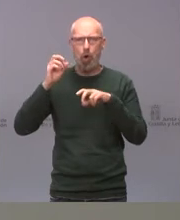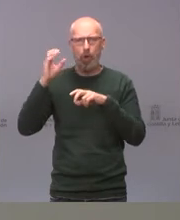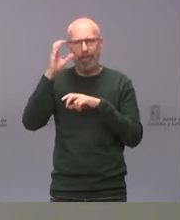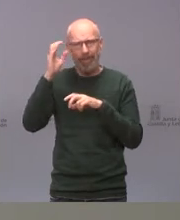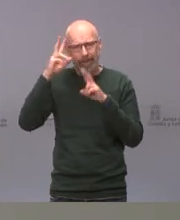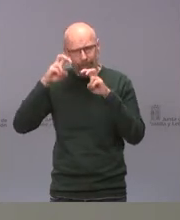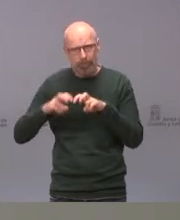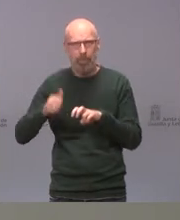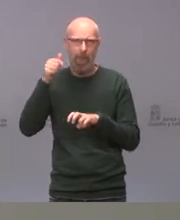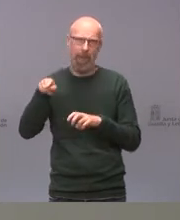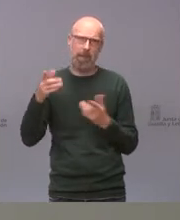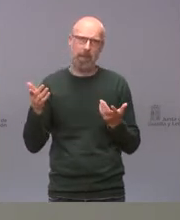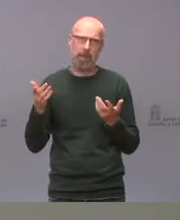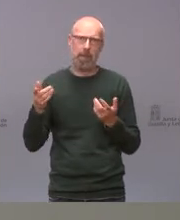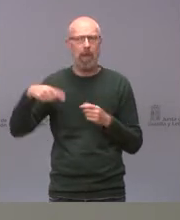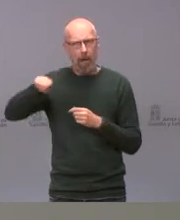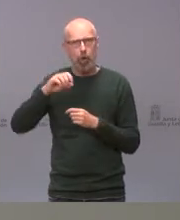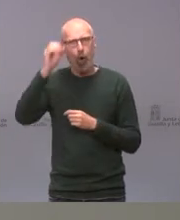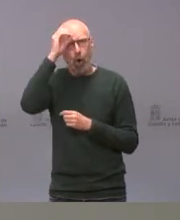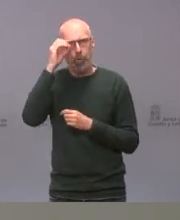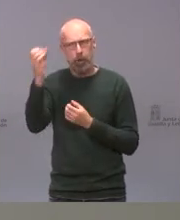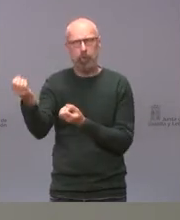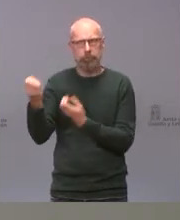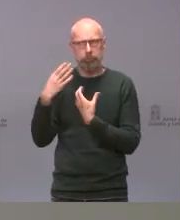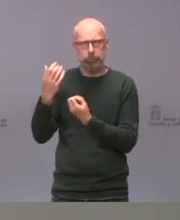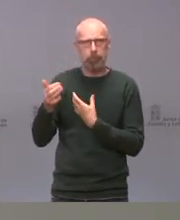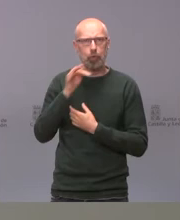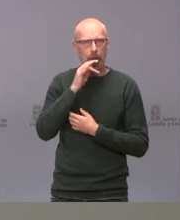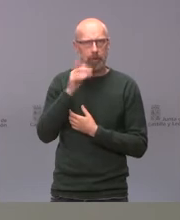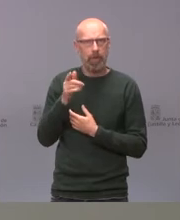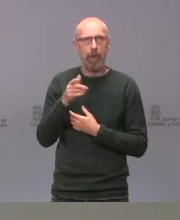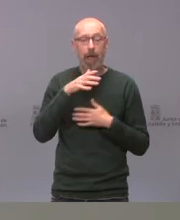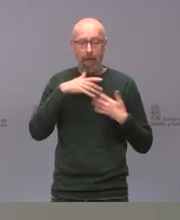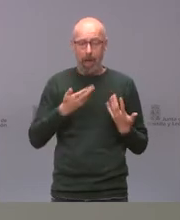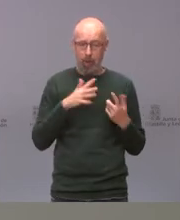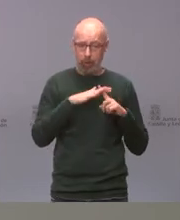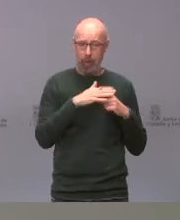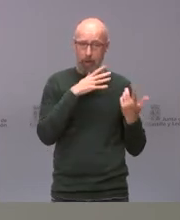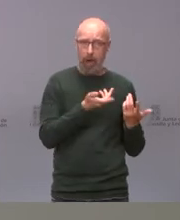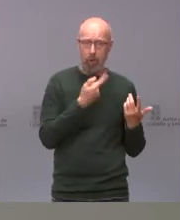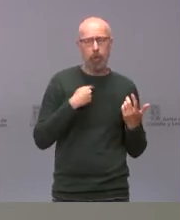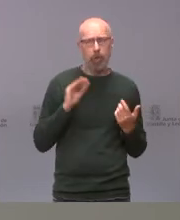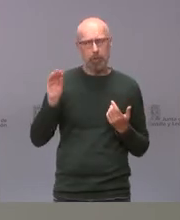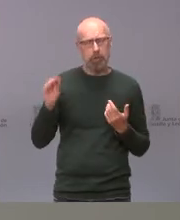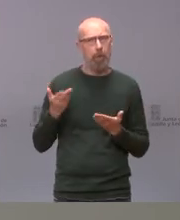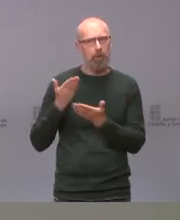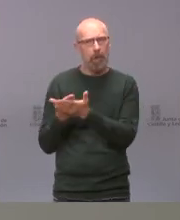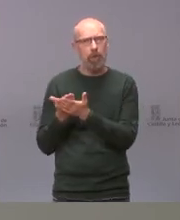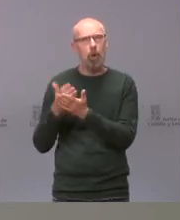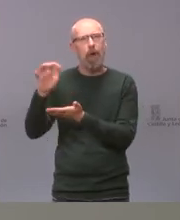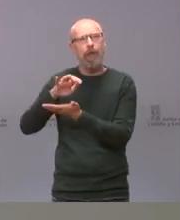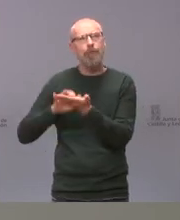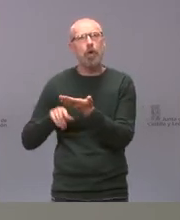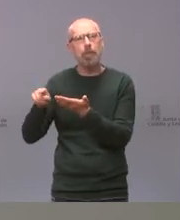virológica. Nuestros expertos siguen opinando y desde luego en este momento clave les hemos pedido y están elaborando un informe sobre cuál